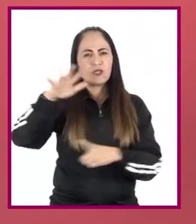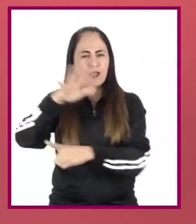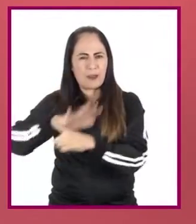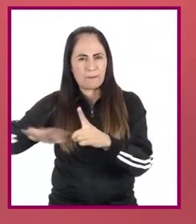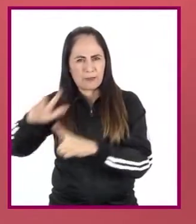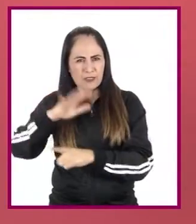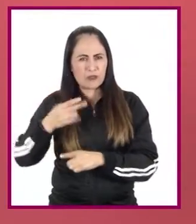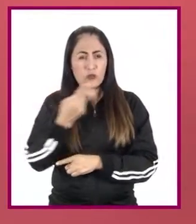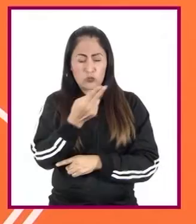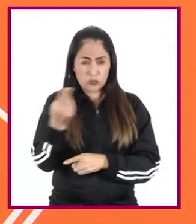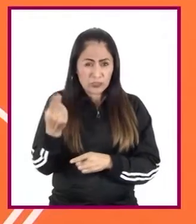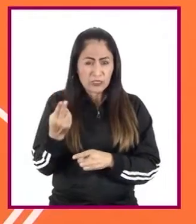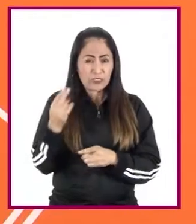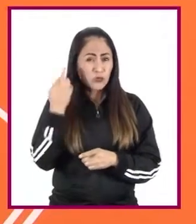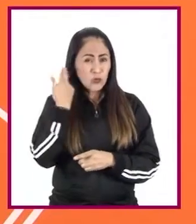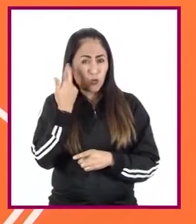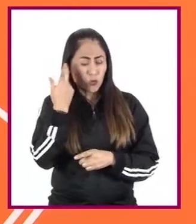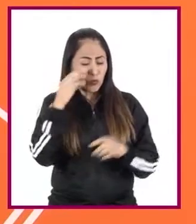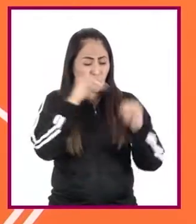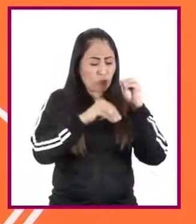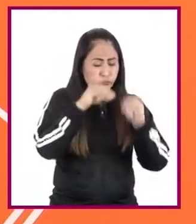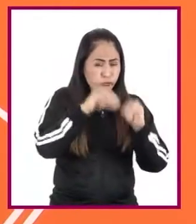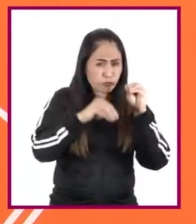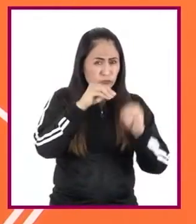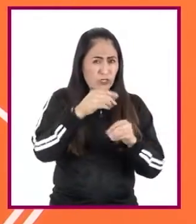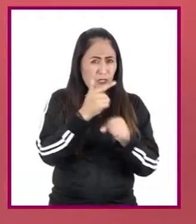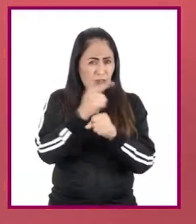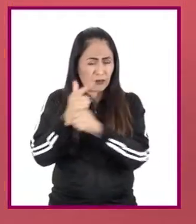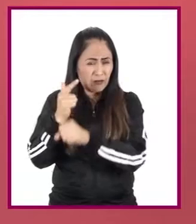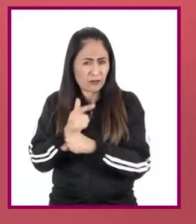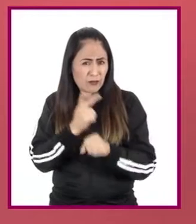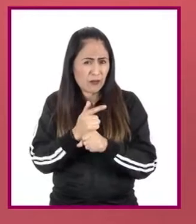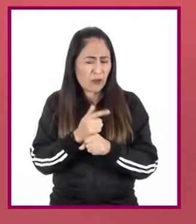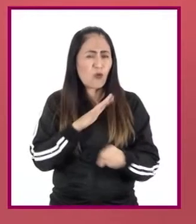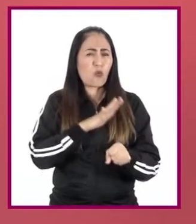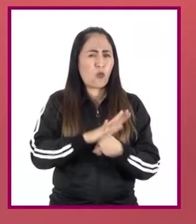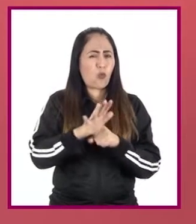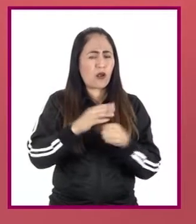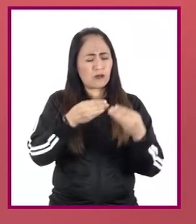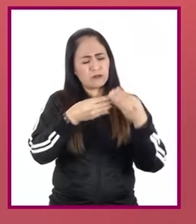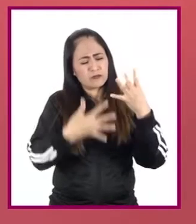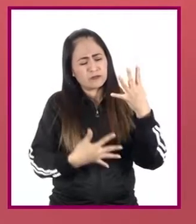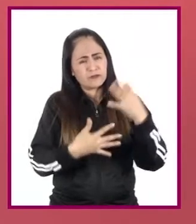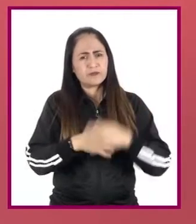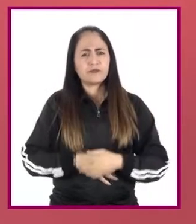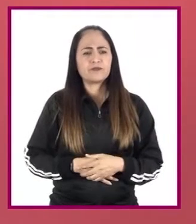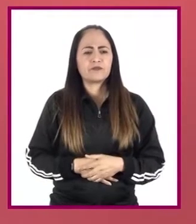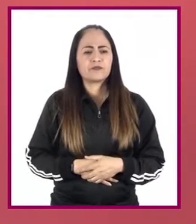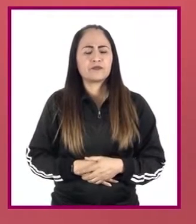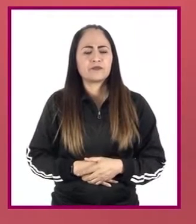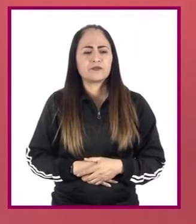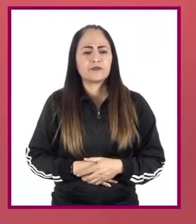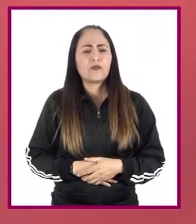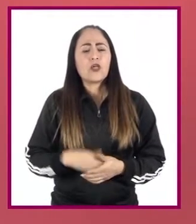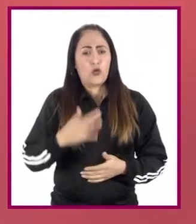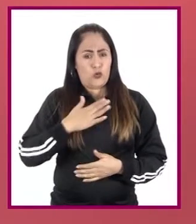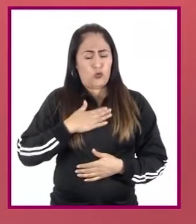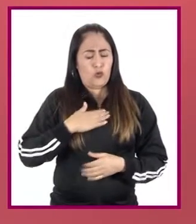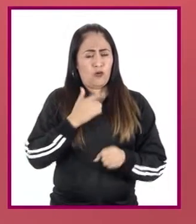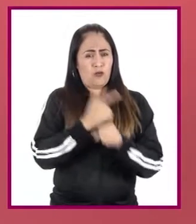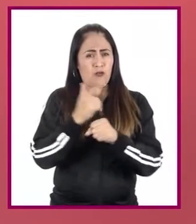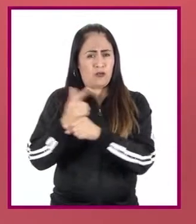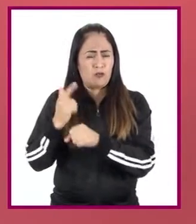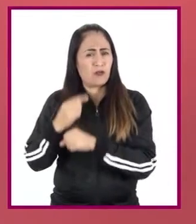¿Identificaron la decoración sonora? ¿Cuáles eran estos sonidos? Los adornos sonoros que identifiqué